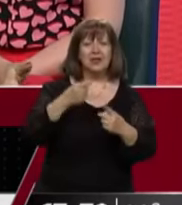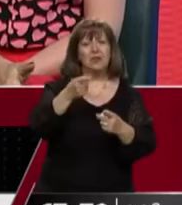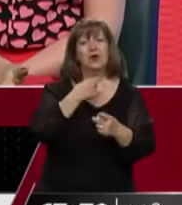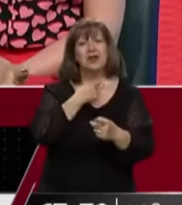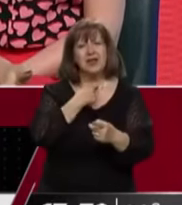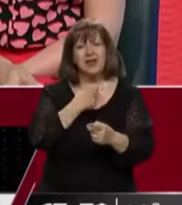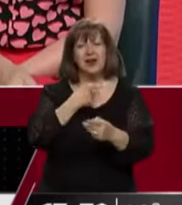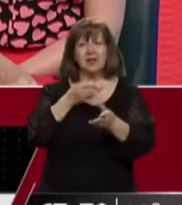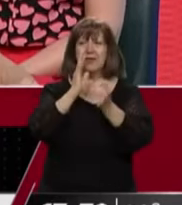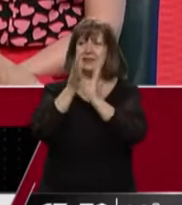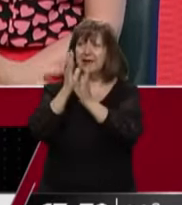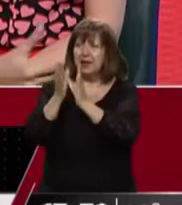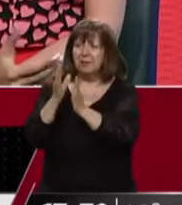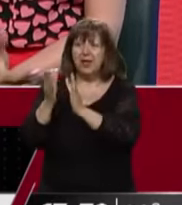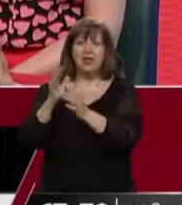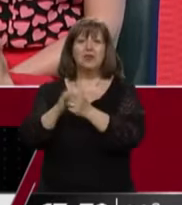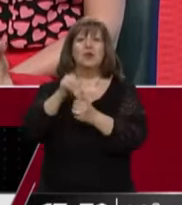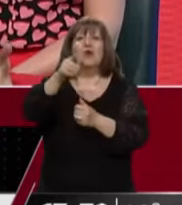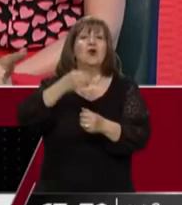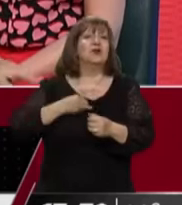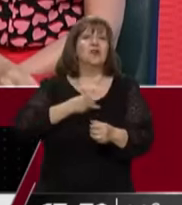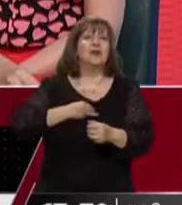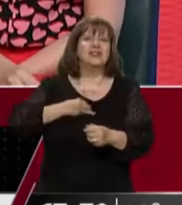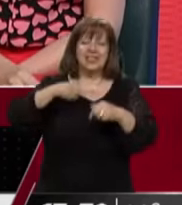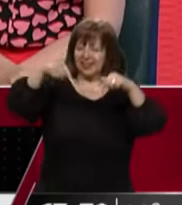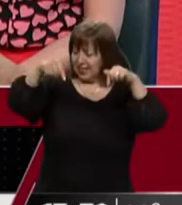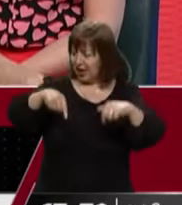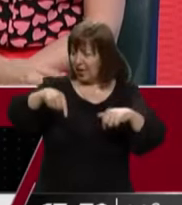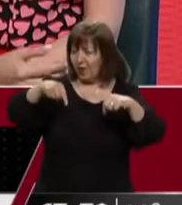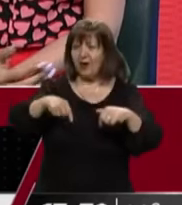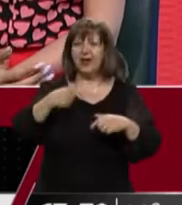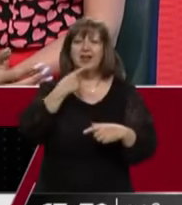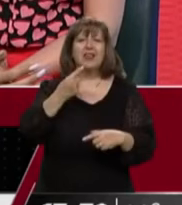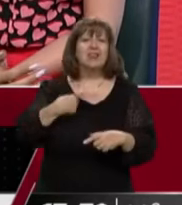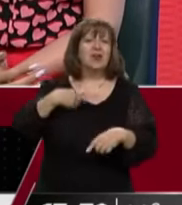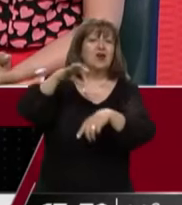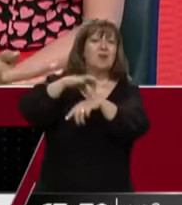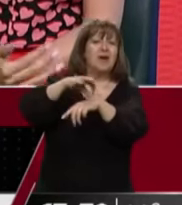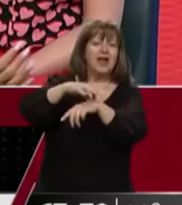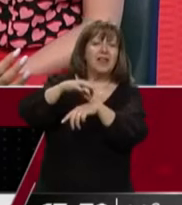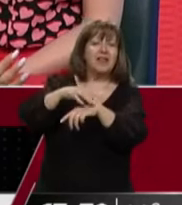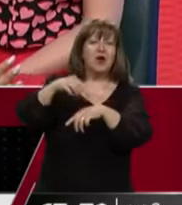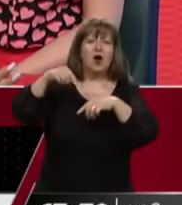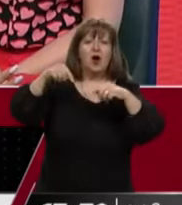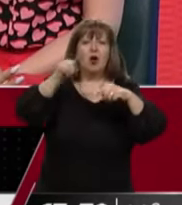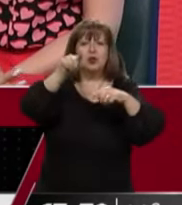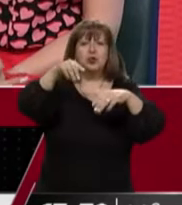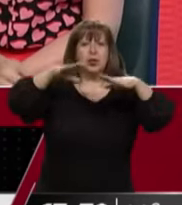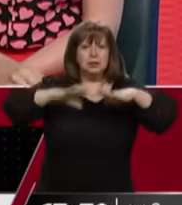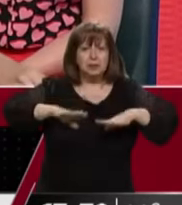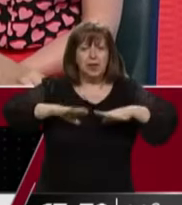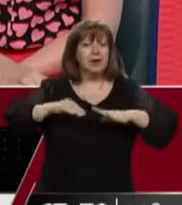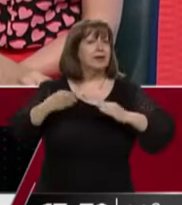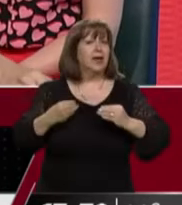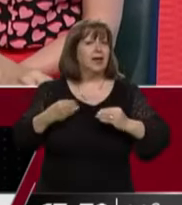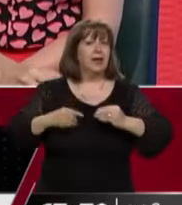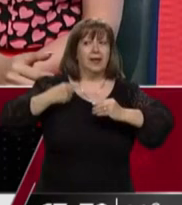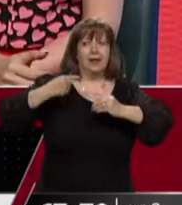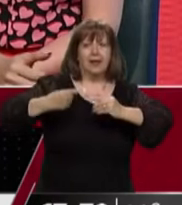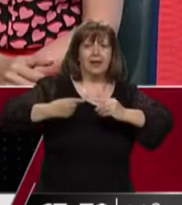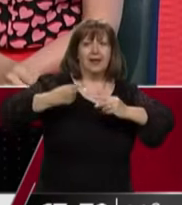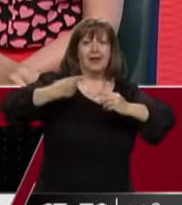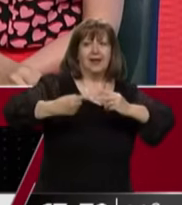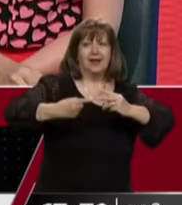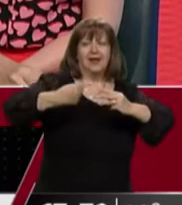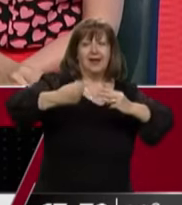por desde hace mucho tiempo. ¿Cómo te sentís vos? ¿Qué te han dicho que hay que hacer a partir o que esperar a partir de ahora? Y